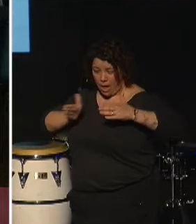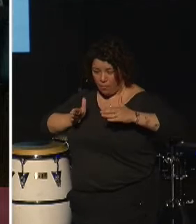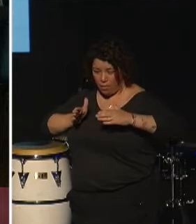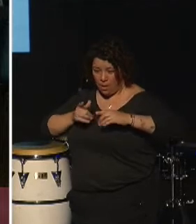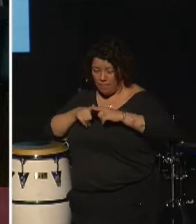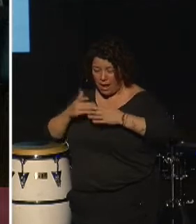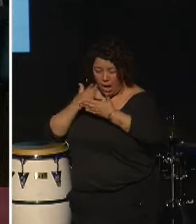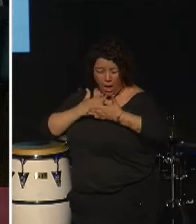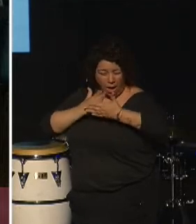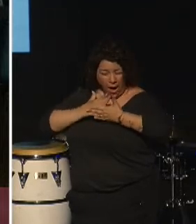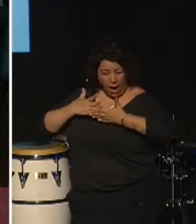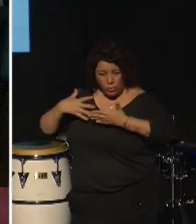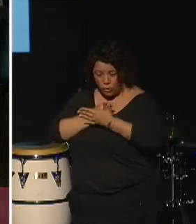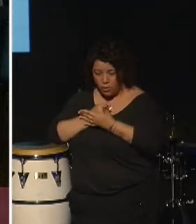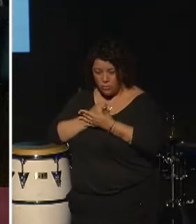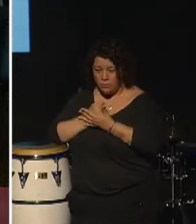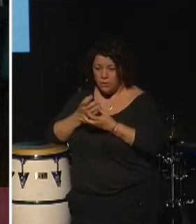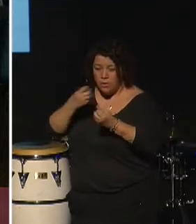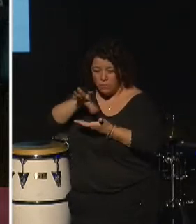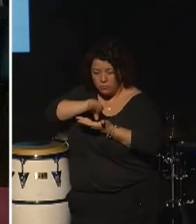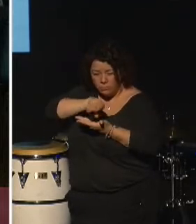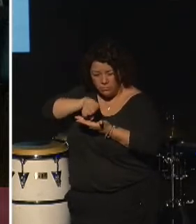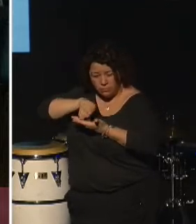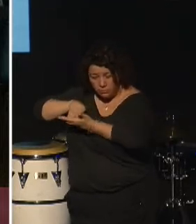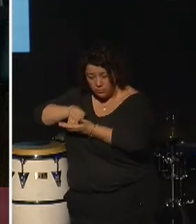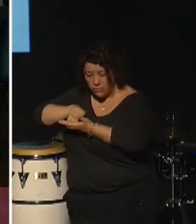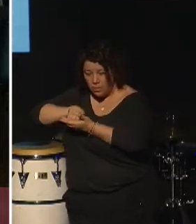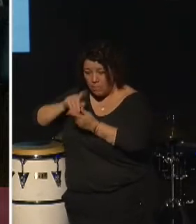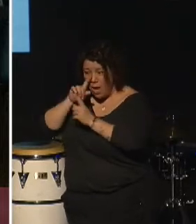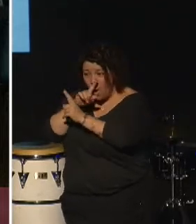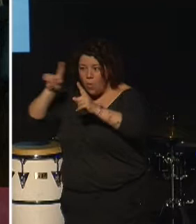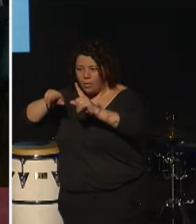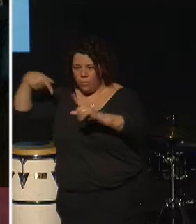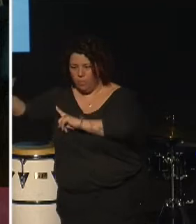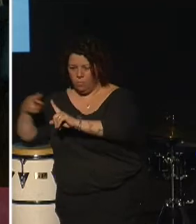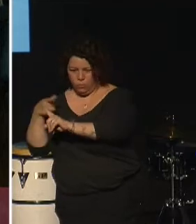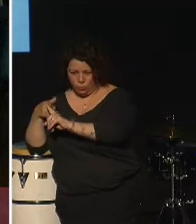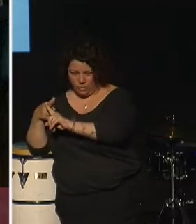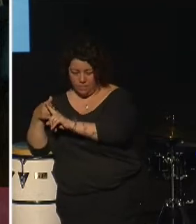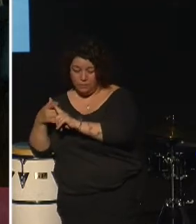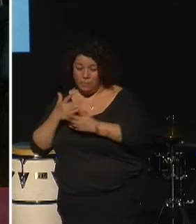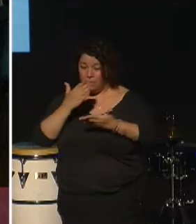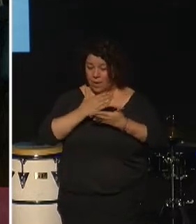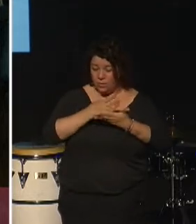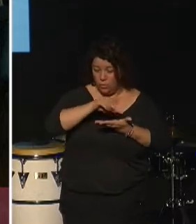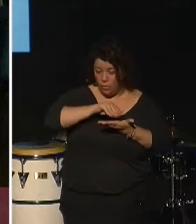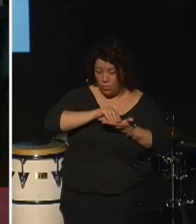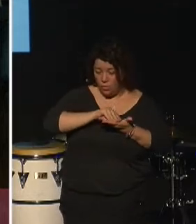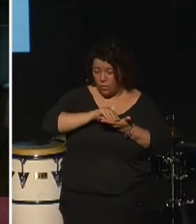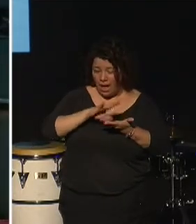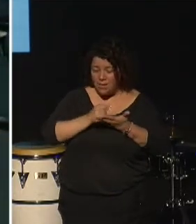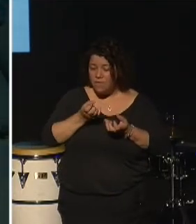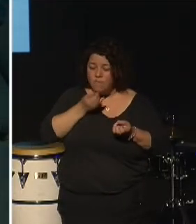los estudios, recoger todos los datos para el resto del año. De estos estudios sale